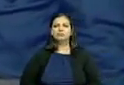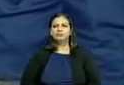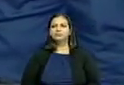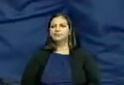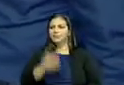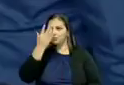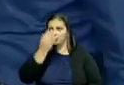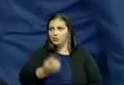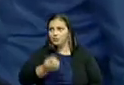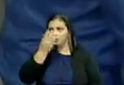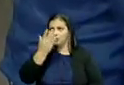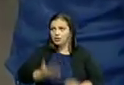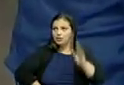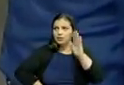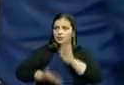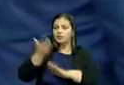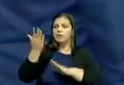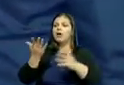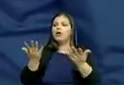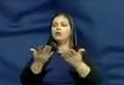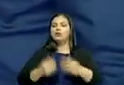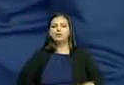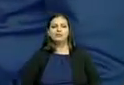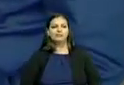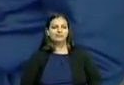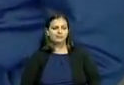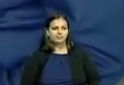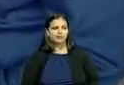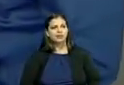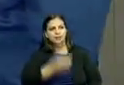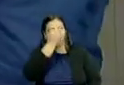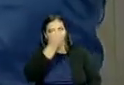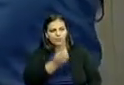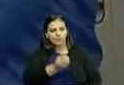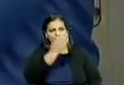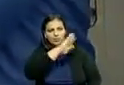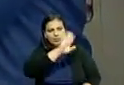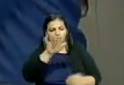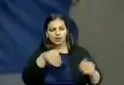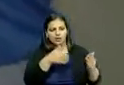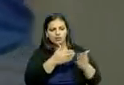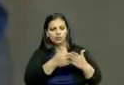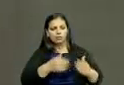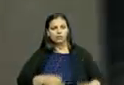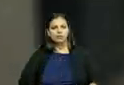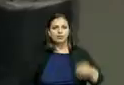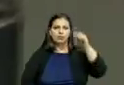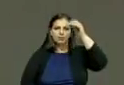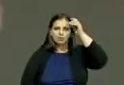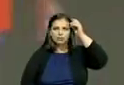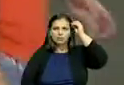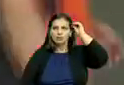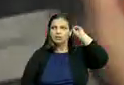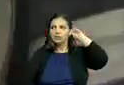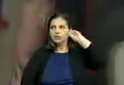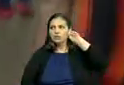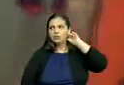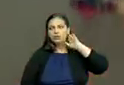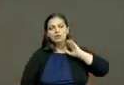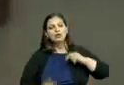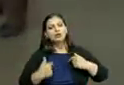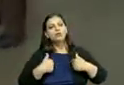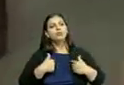bueno ya está la ciudad ecuatoriana exhibida mente yo estoy un palo que ponemos también de huelga de hambre de los